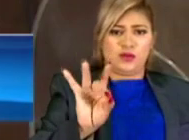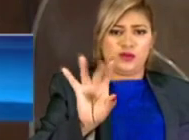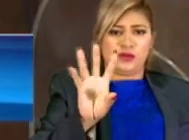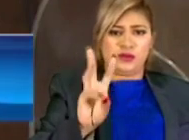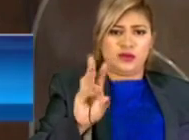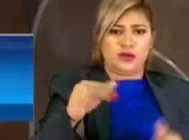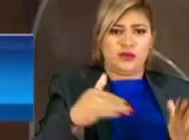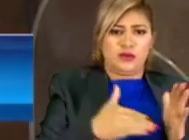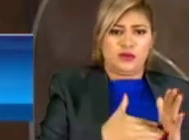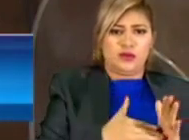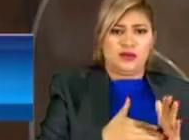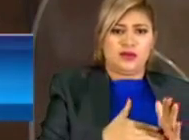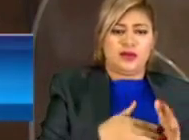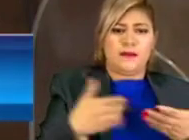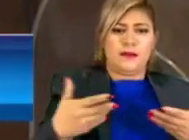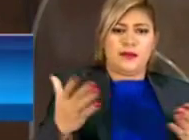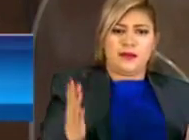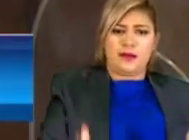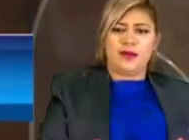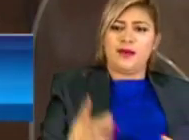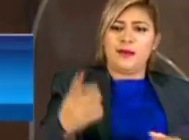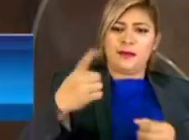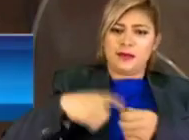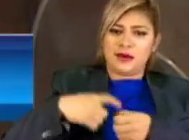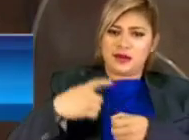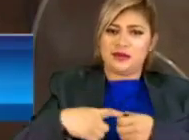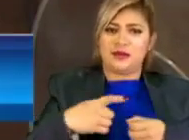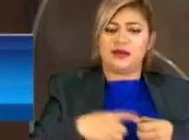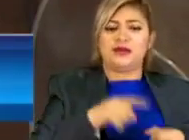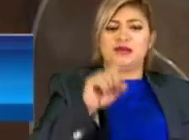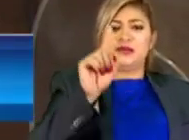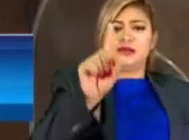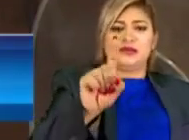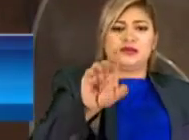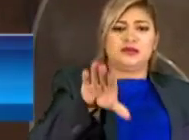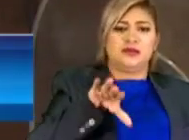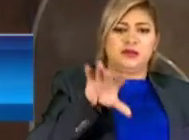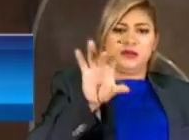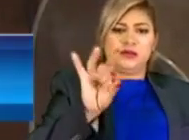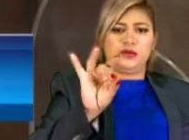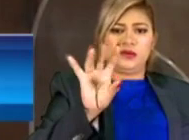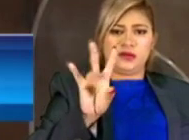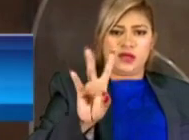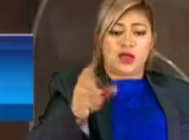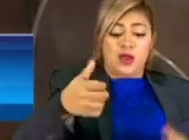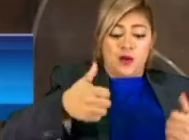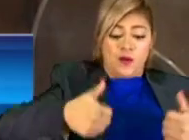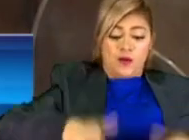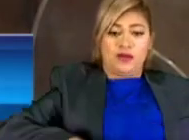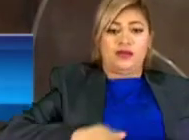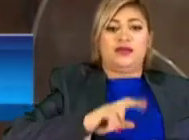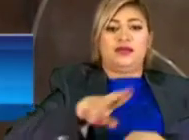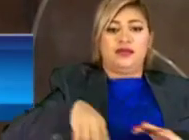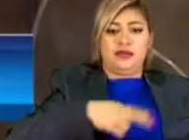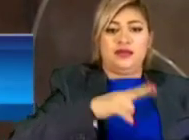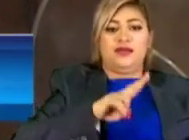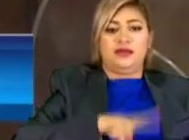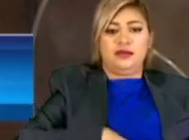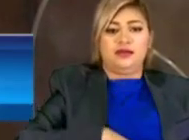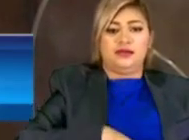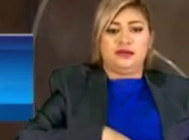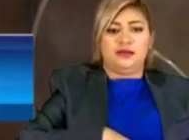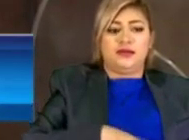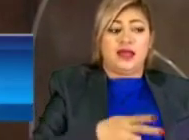proceso, en el cual se lograron 187 acuerdos nacionales. El